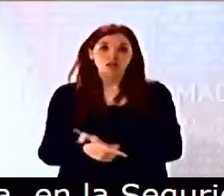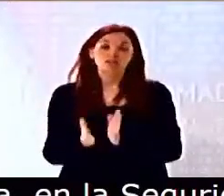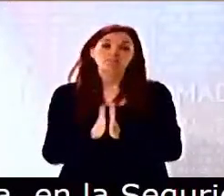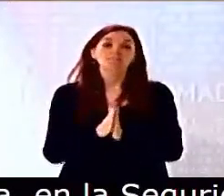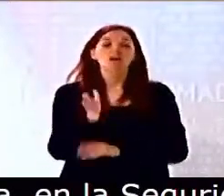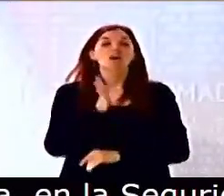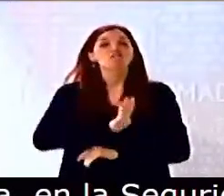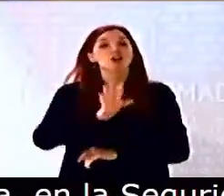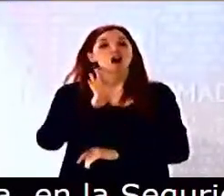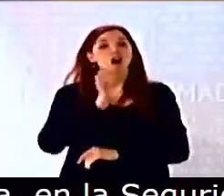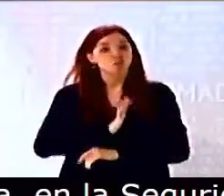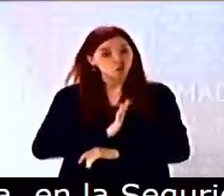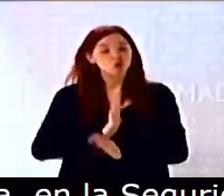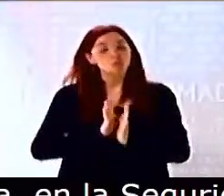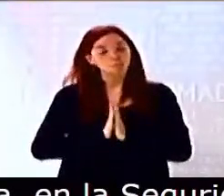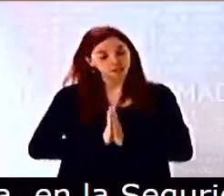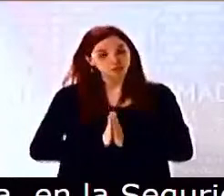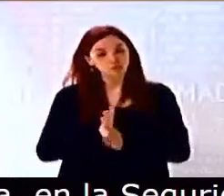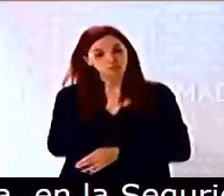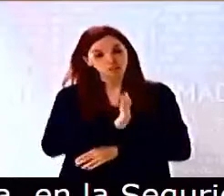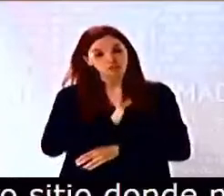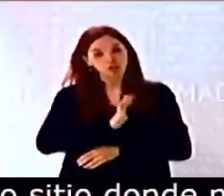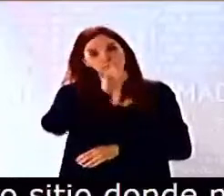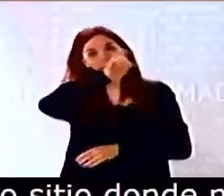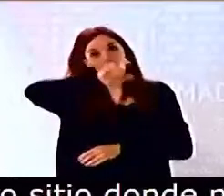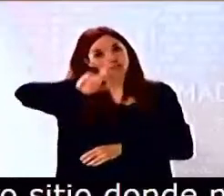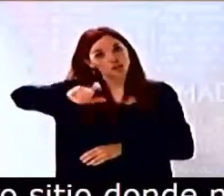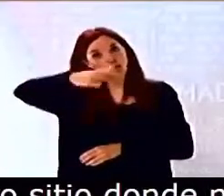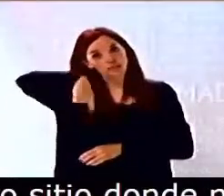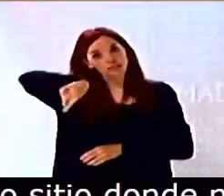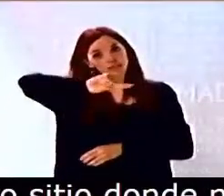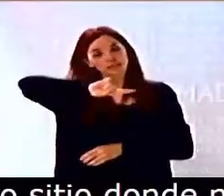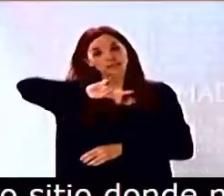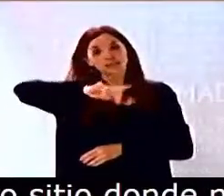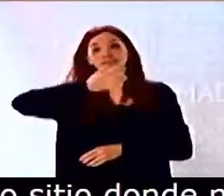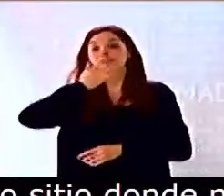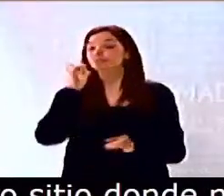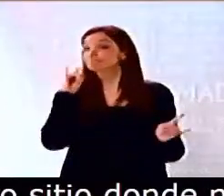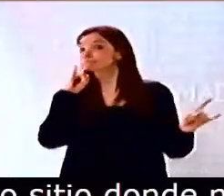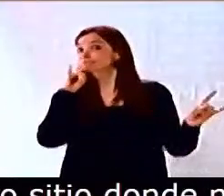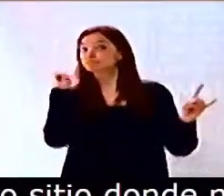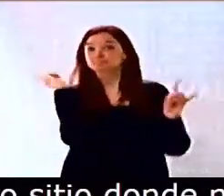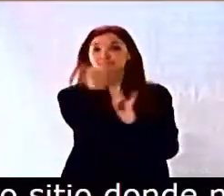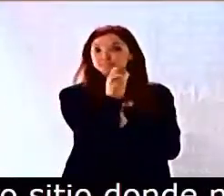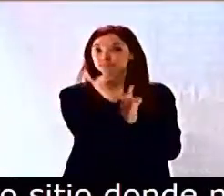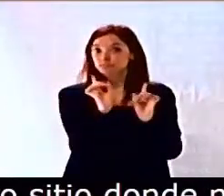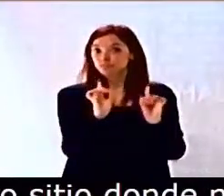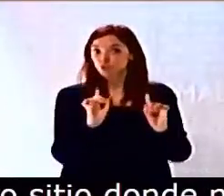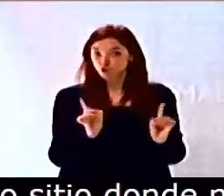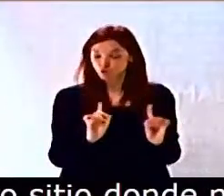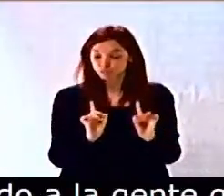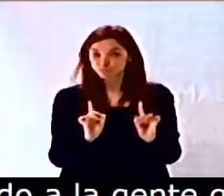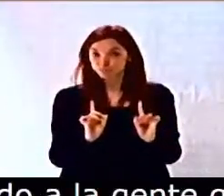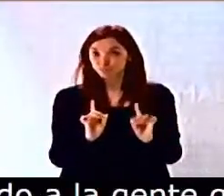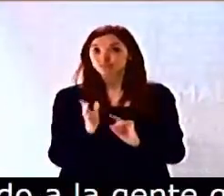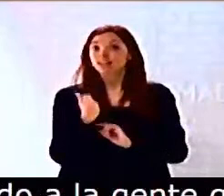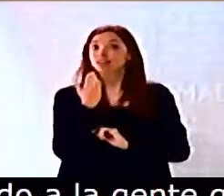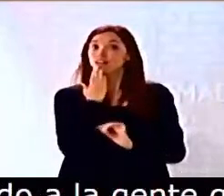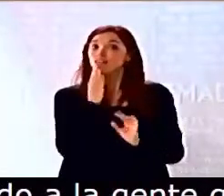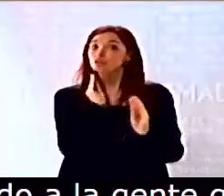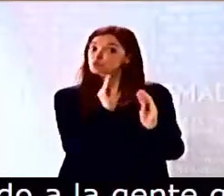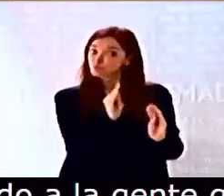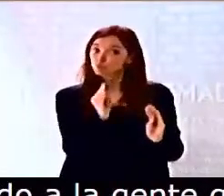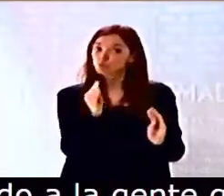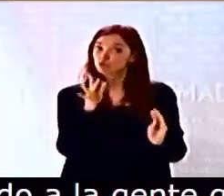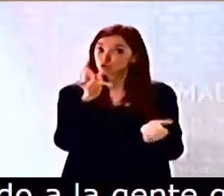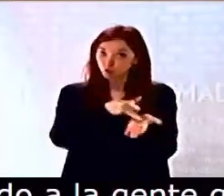favor pido a la gente que no hayan sido llamadas y que pertenezcan a los grupos de edad que